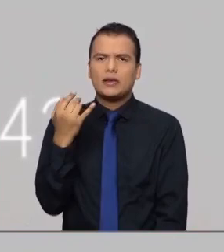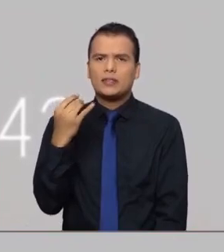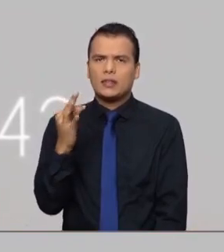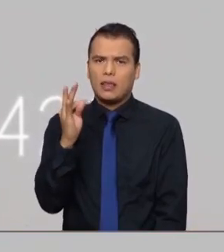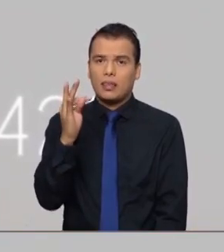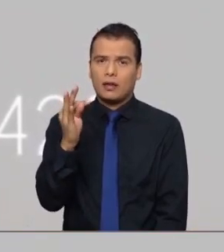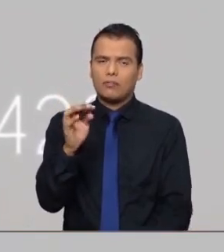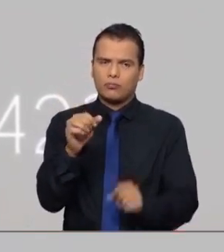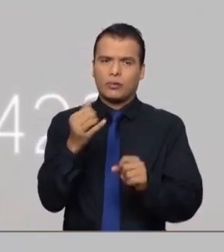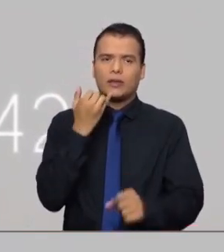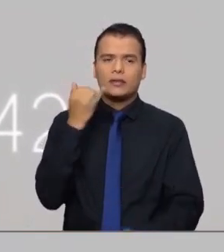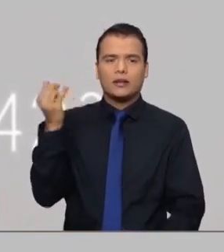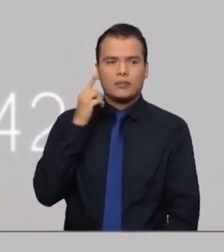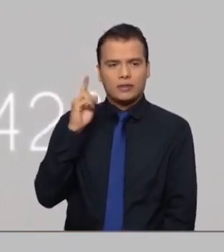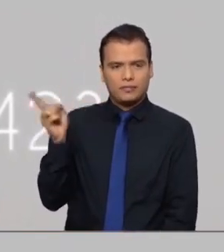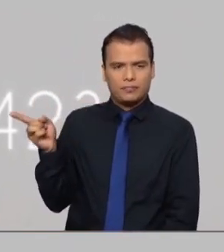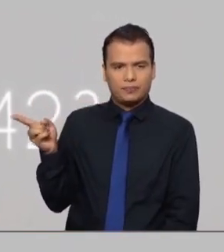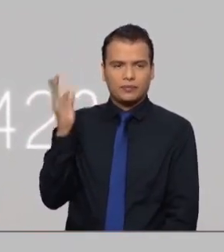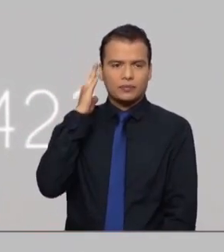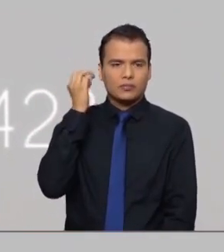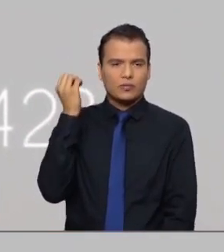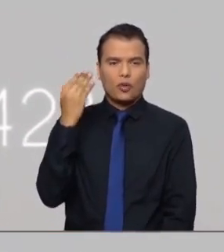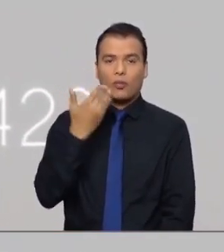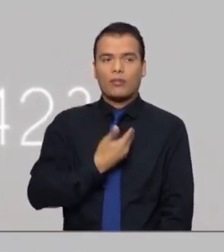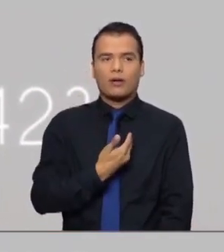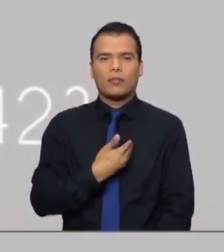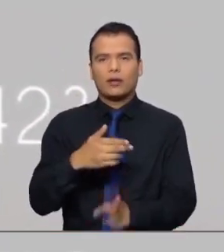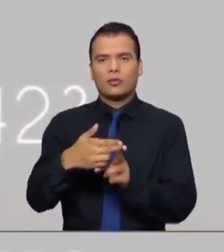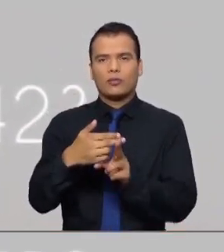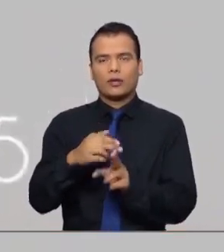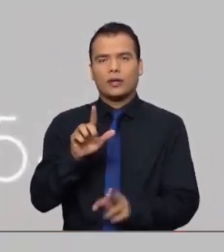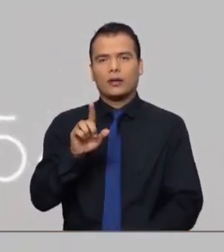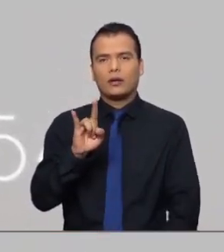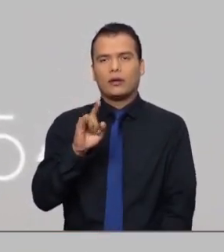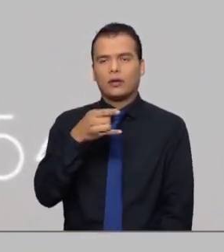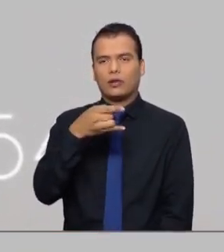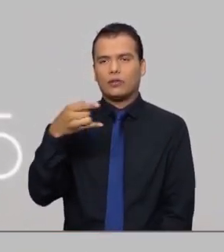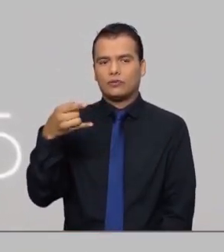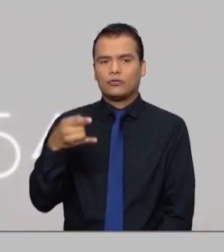favor comuníquese con su progenitora Luzdari Reina al número